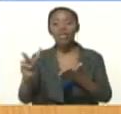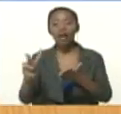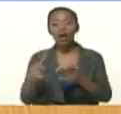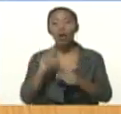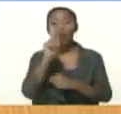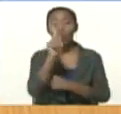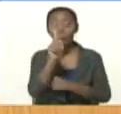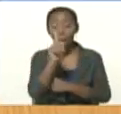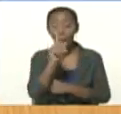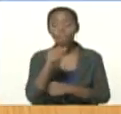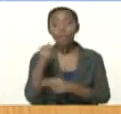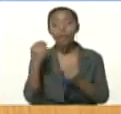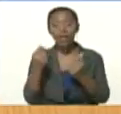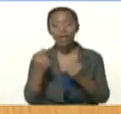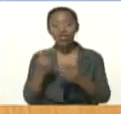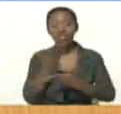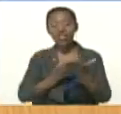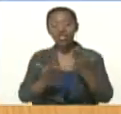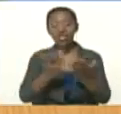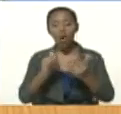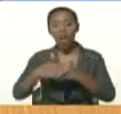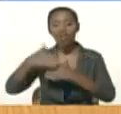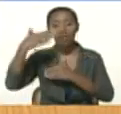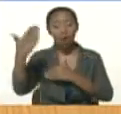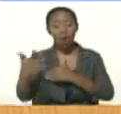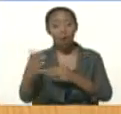todo el servicio exterior